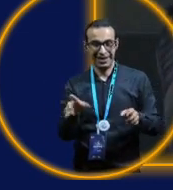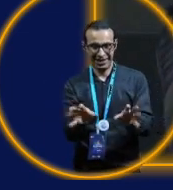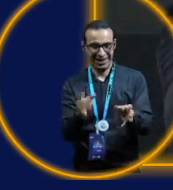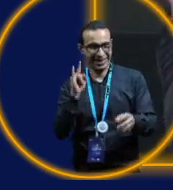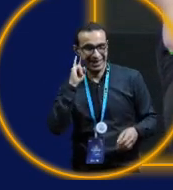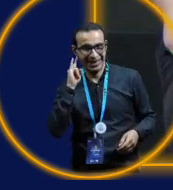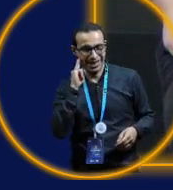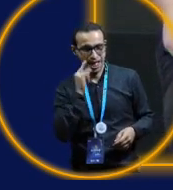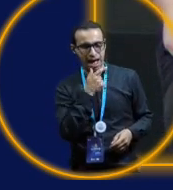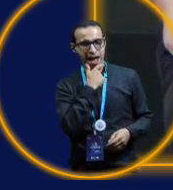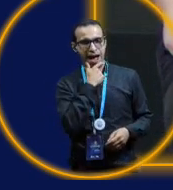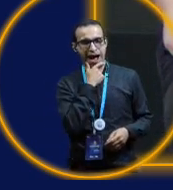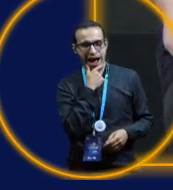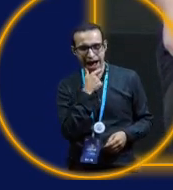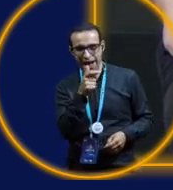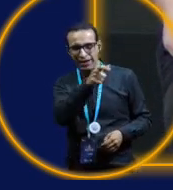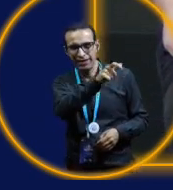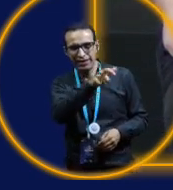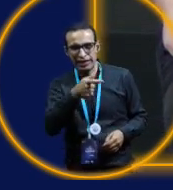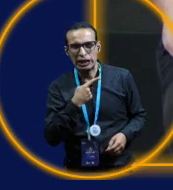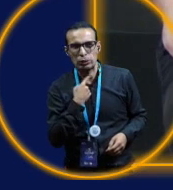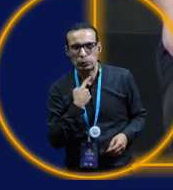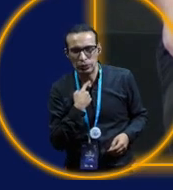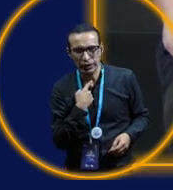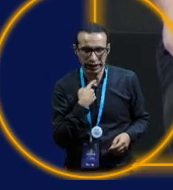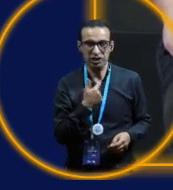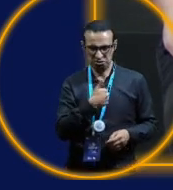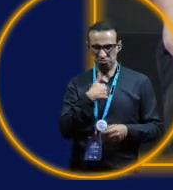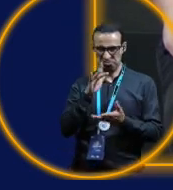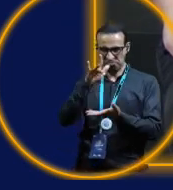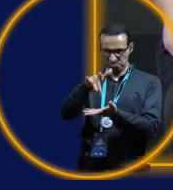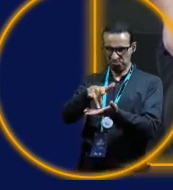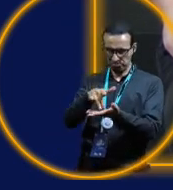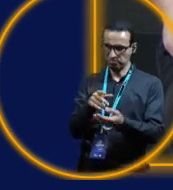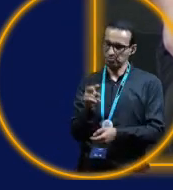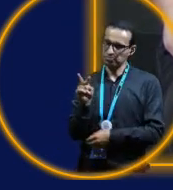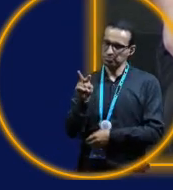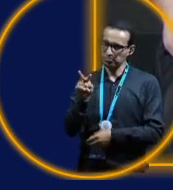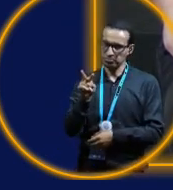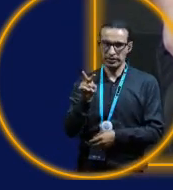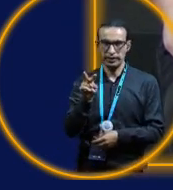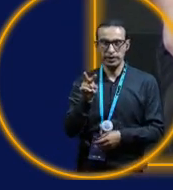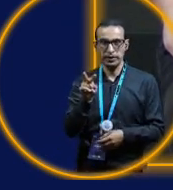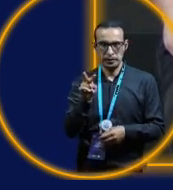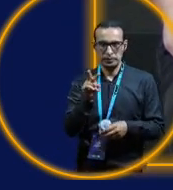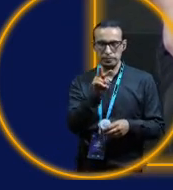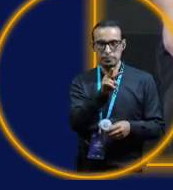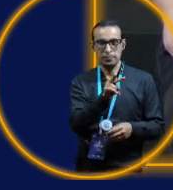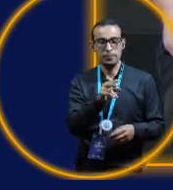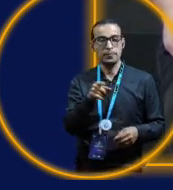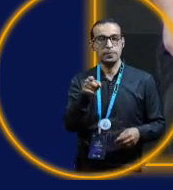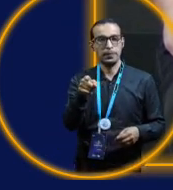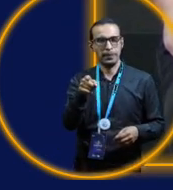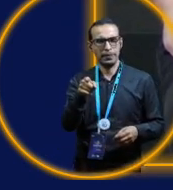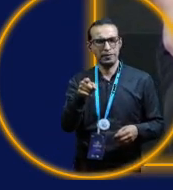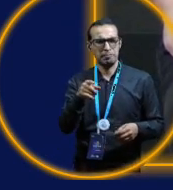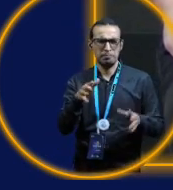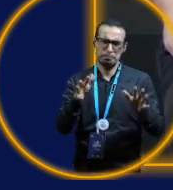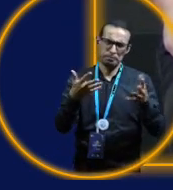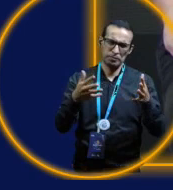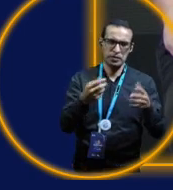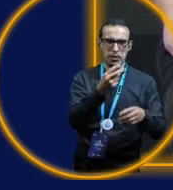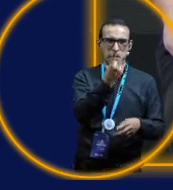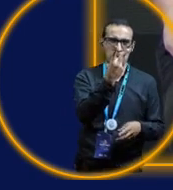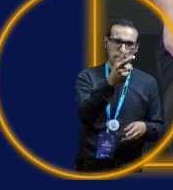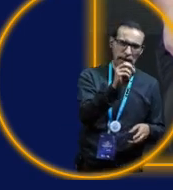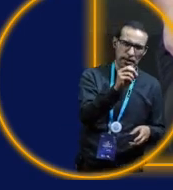respecto a música y estábamos ahí sentados y ellos pasaron por 20 o 50